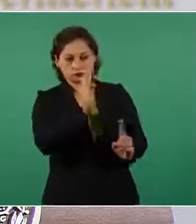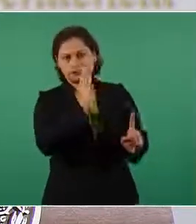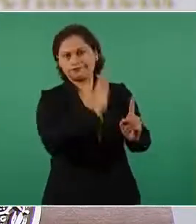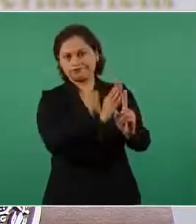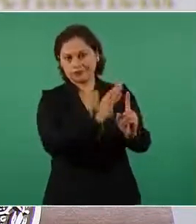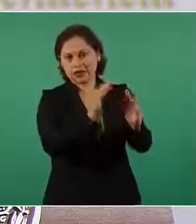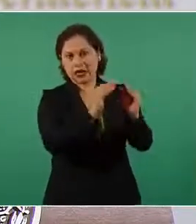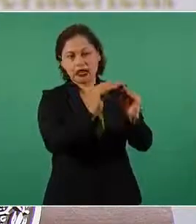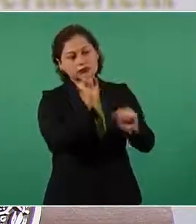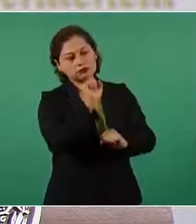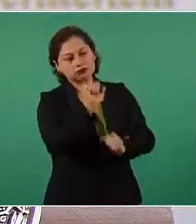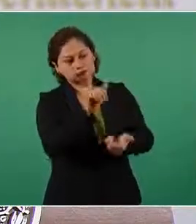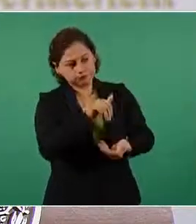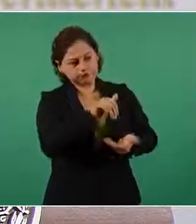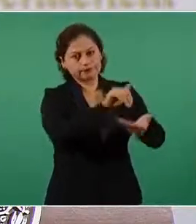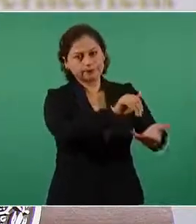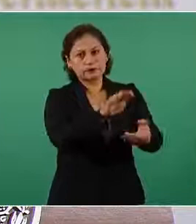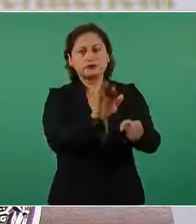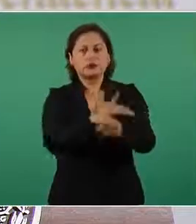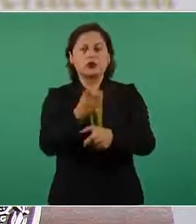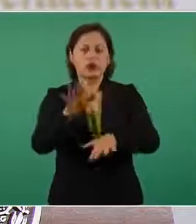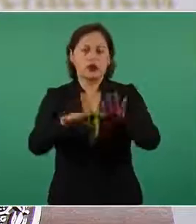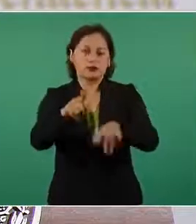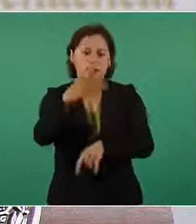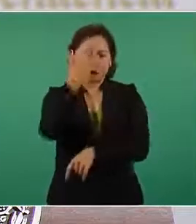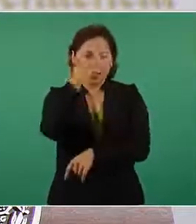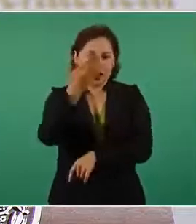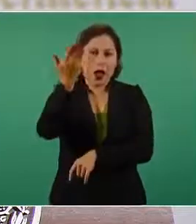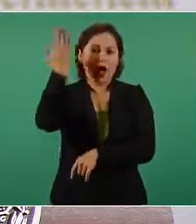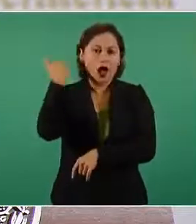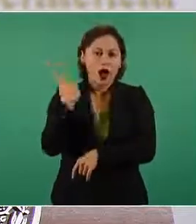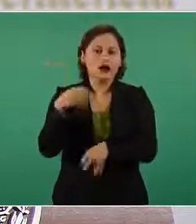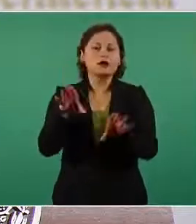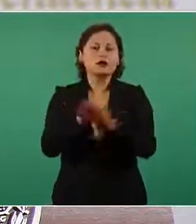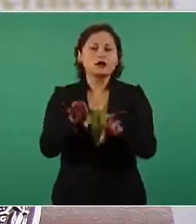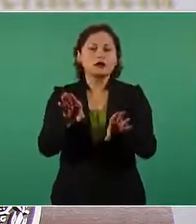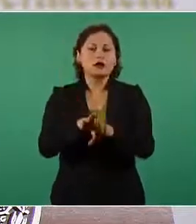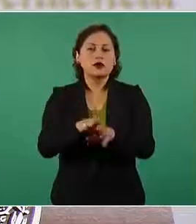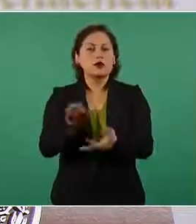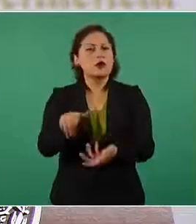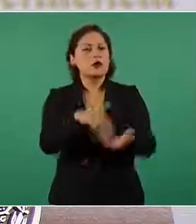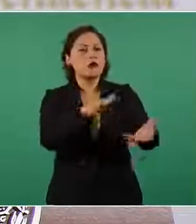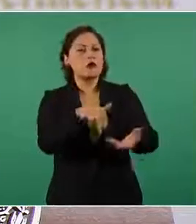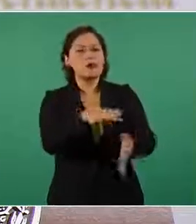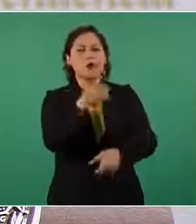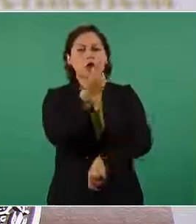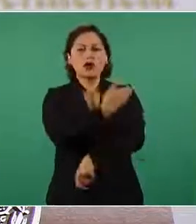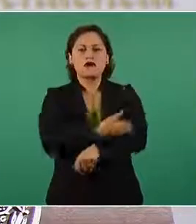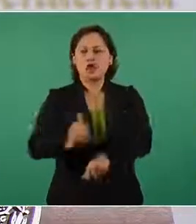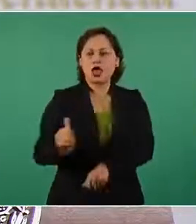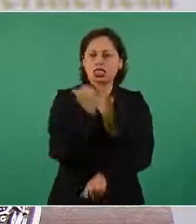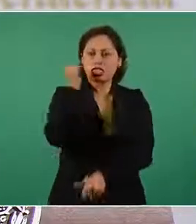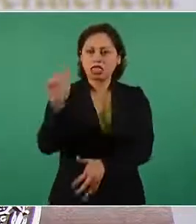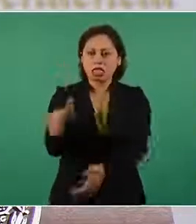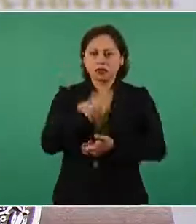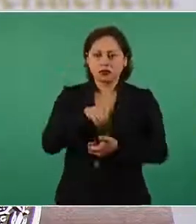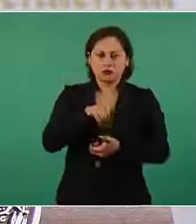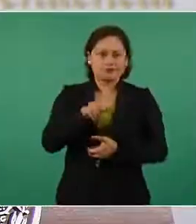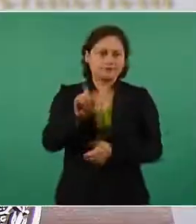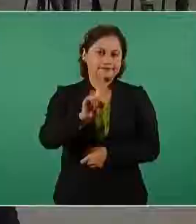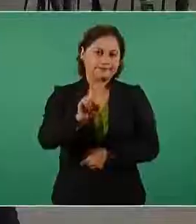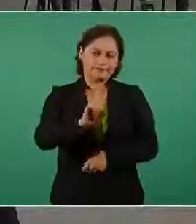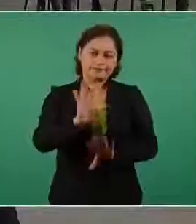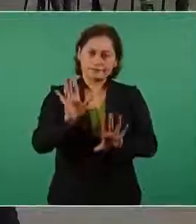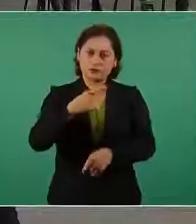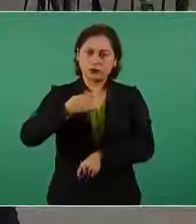pasaba es que una familia se llevaba 5 o 6 despensas. Tiene que ser casa por casa para que les toque a todas